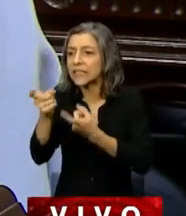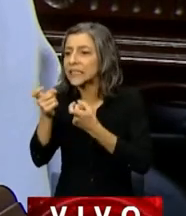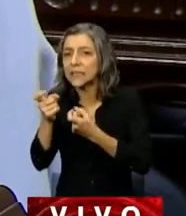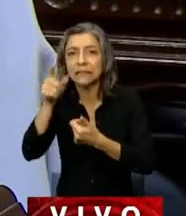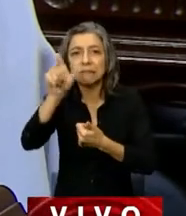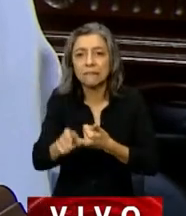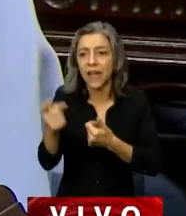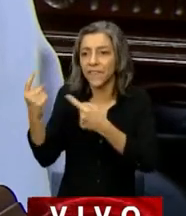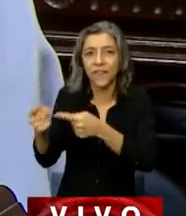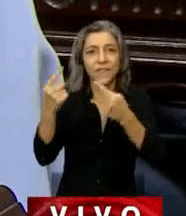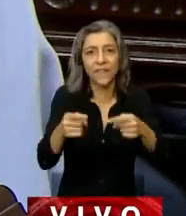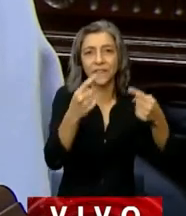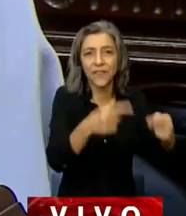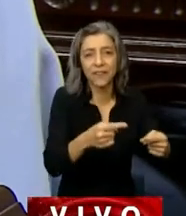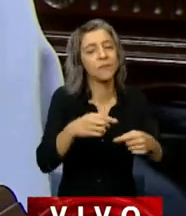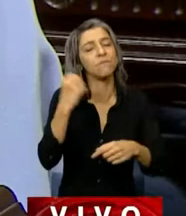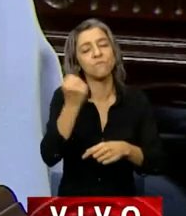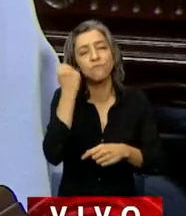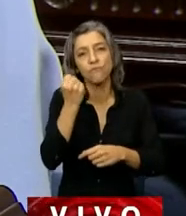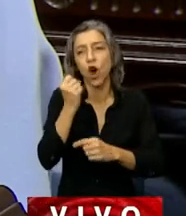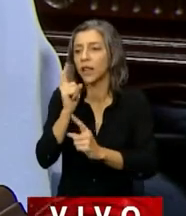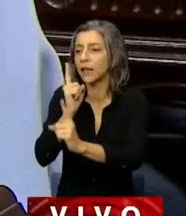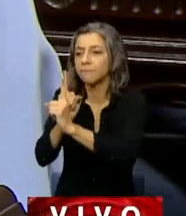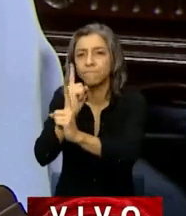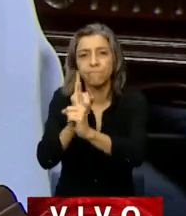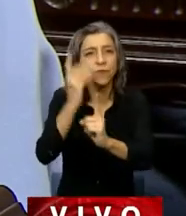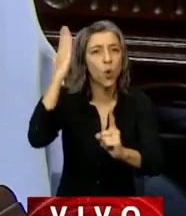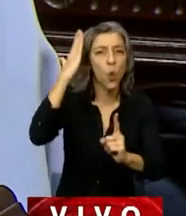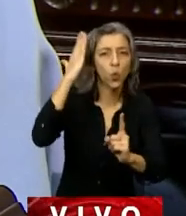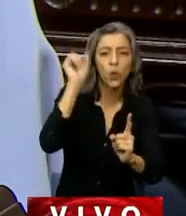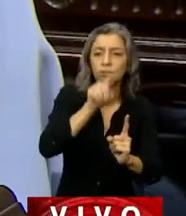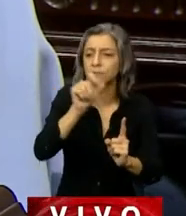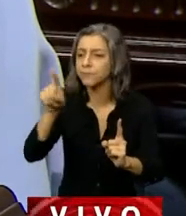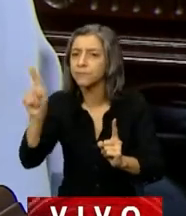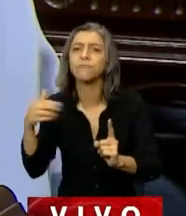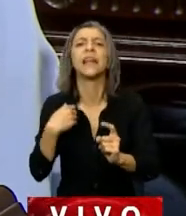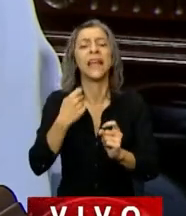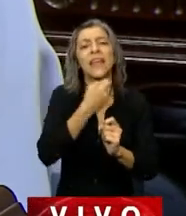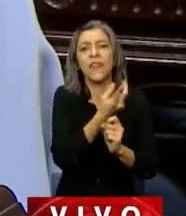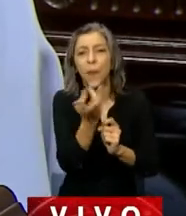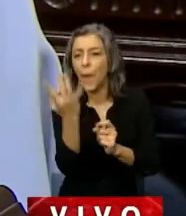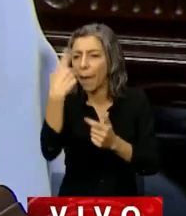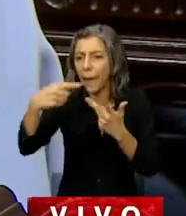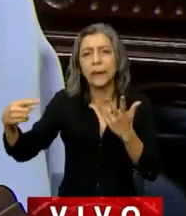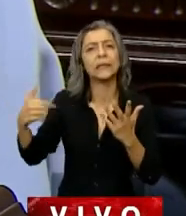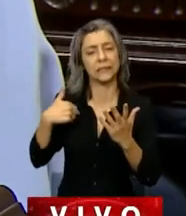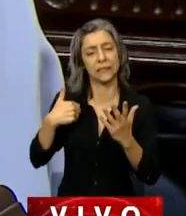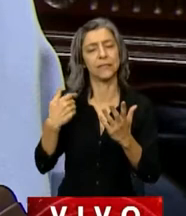necesidades específicas de su cultura, abordando el tratamiento desde la diversidad y la